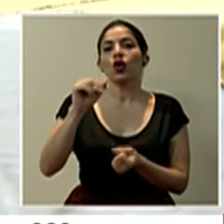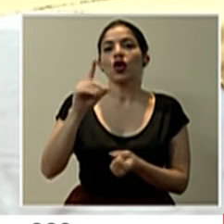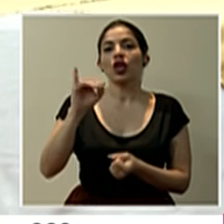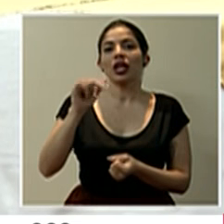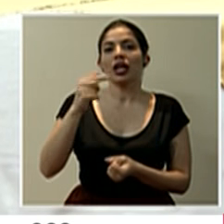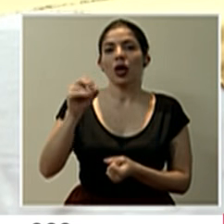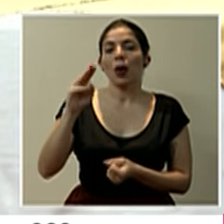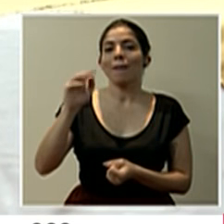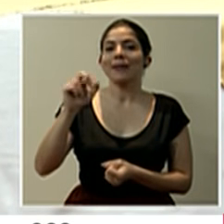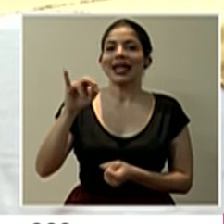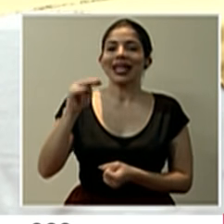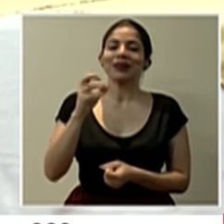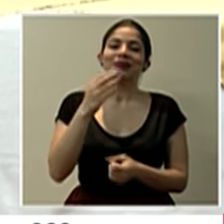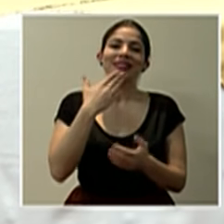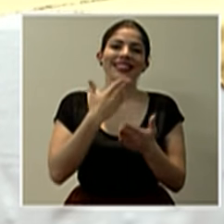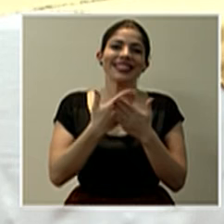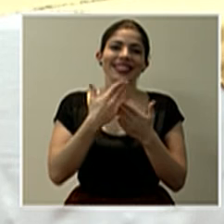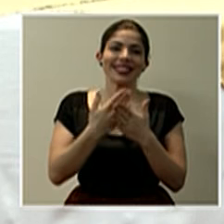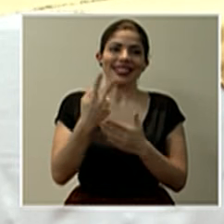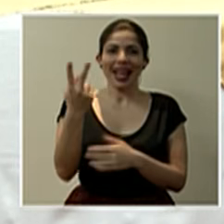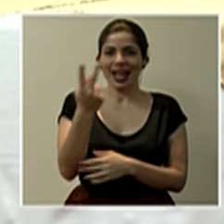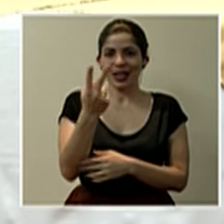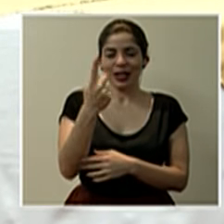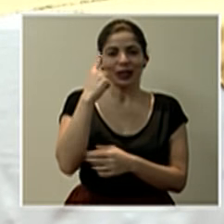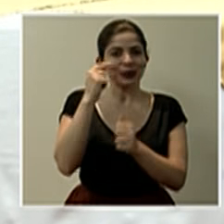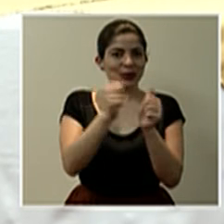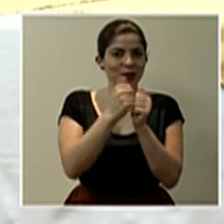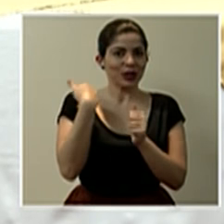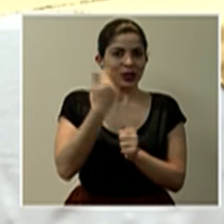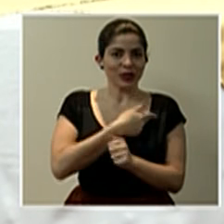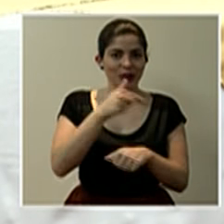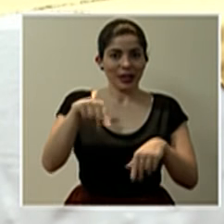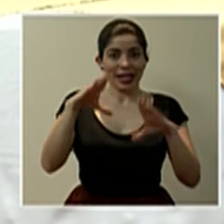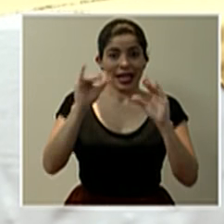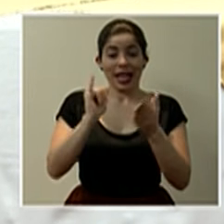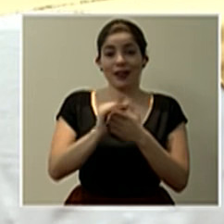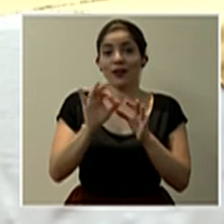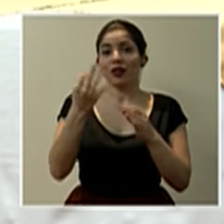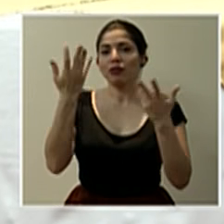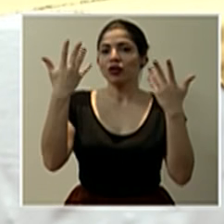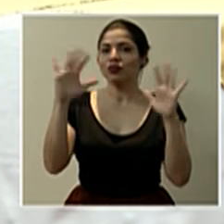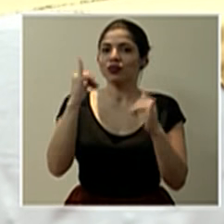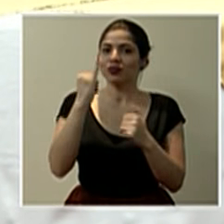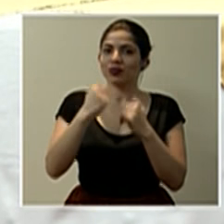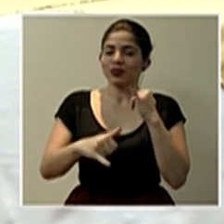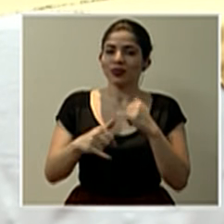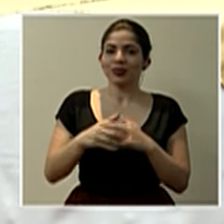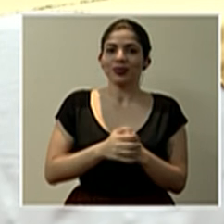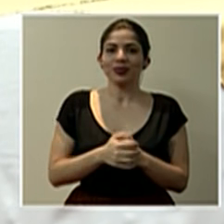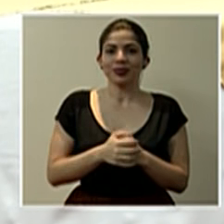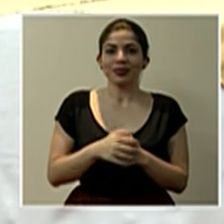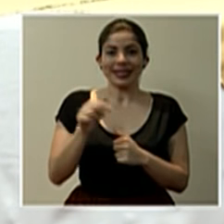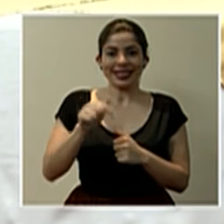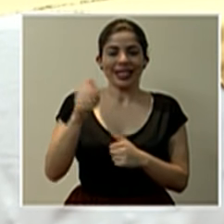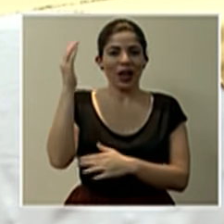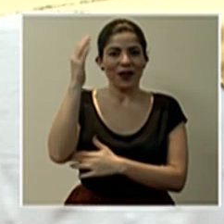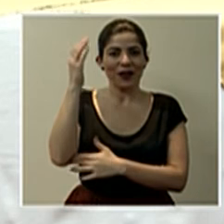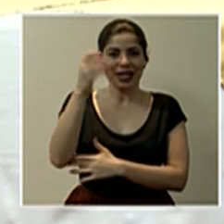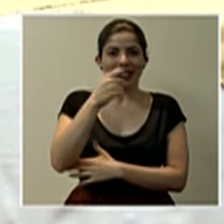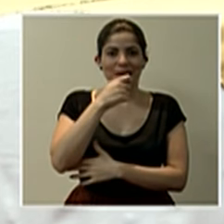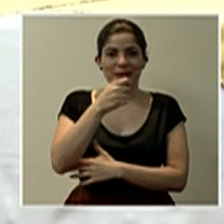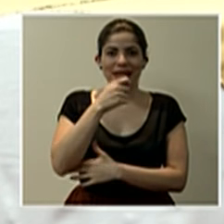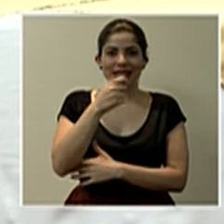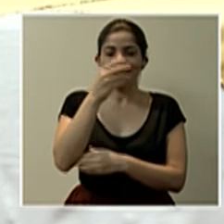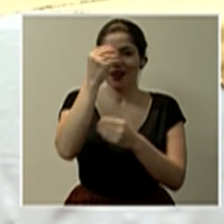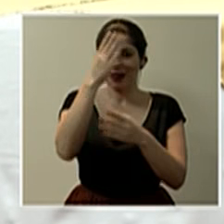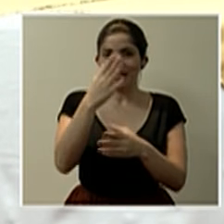Marín. Muchas gracias a ambos por acompañarnos esta tarde. Y de este modo, damos por concluida esta conferencia de prensa y